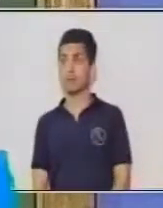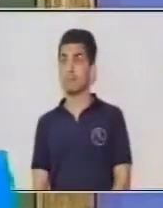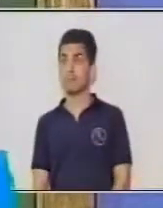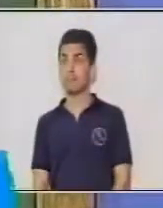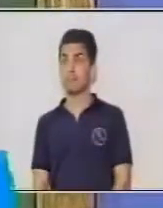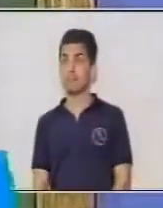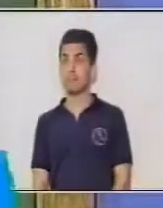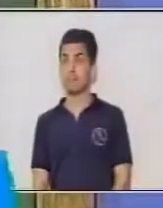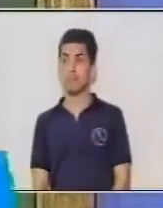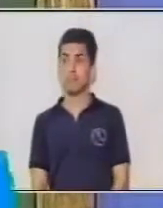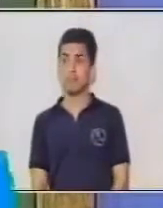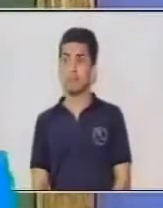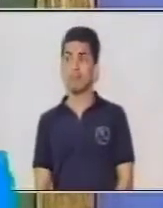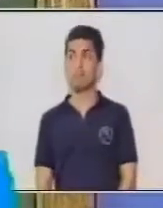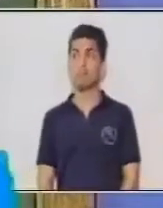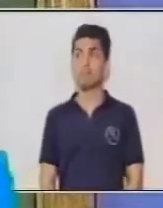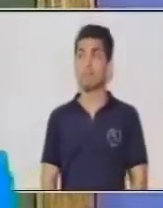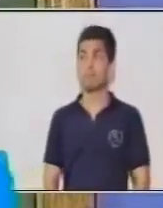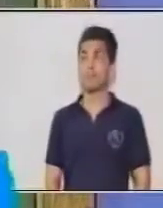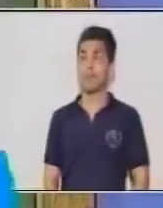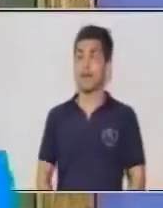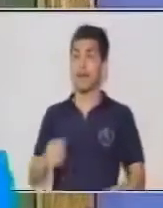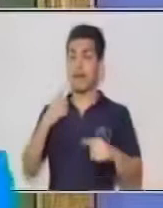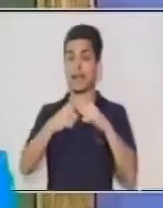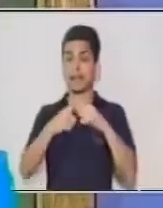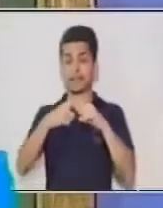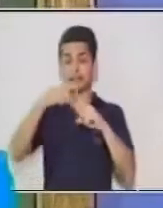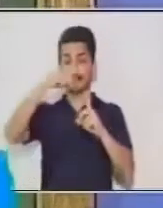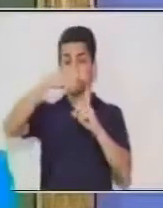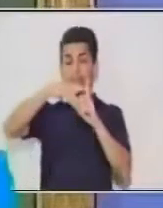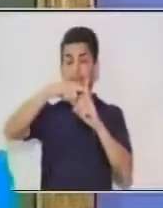La función en base a x como x más 3,